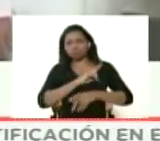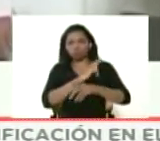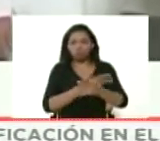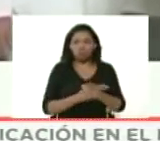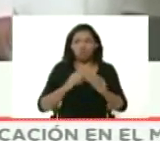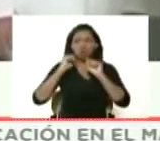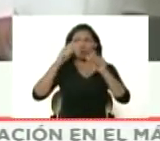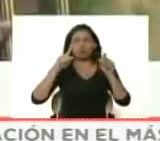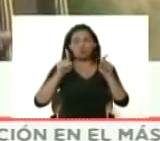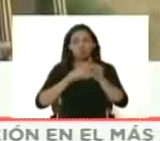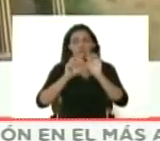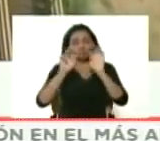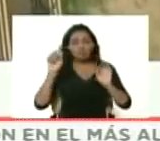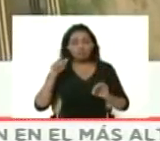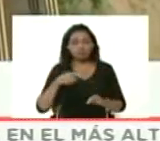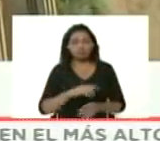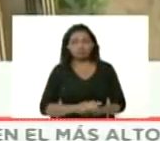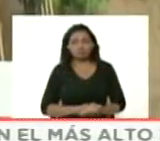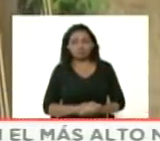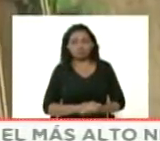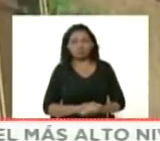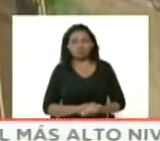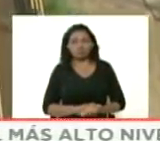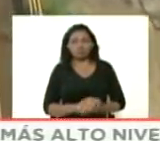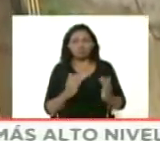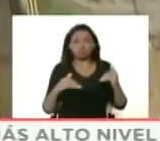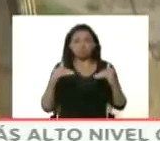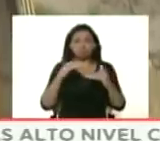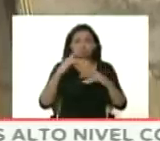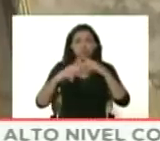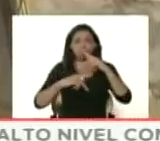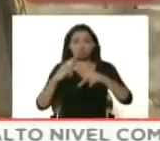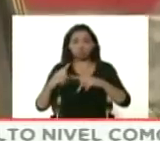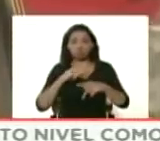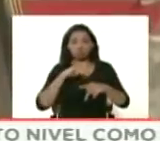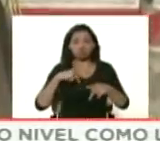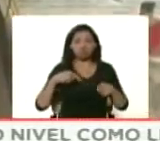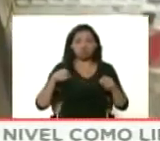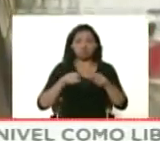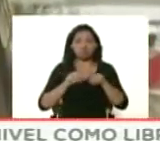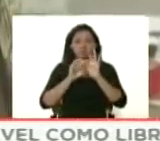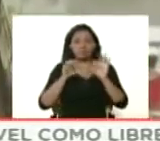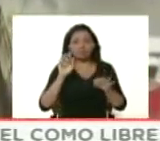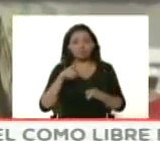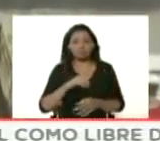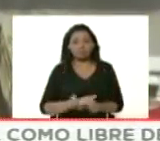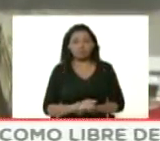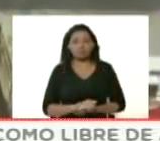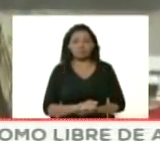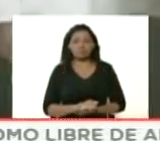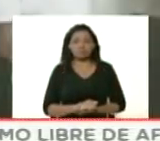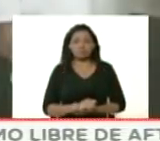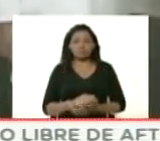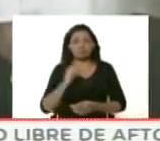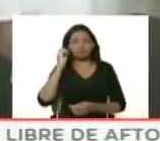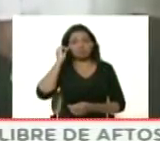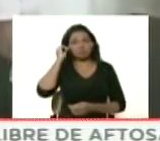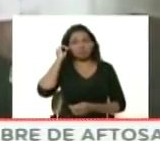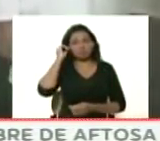lograr optimizar el nivel de producción. Se nos entregó esta unidad de producción con una capacidad